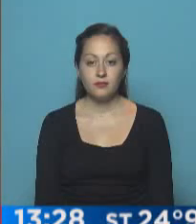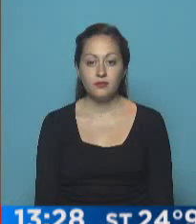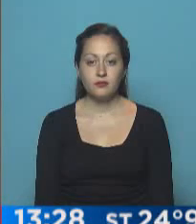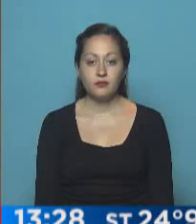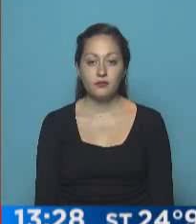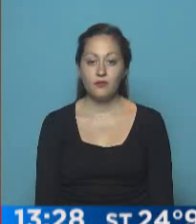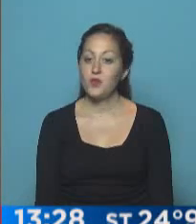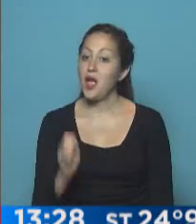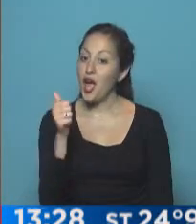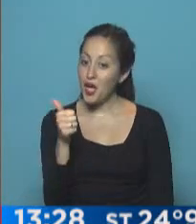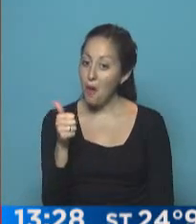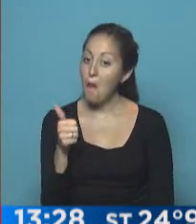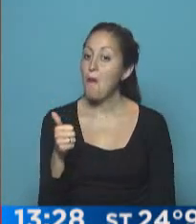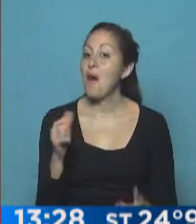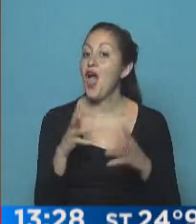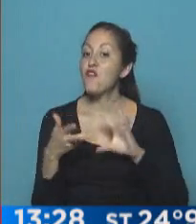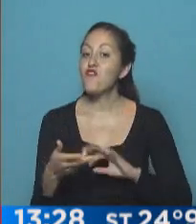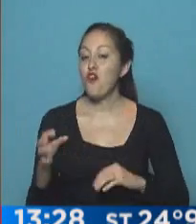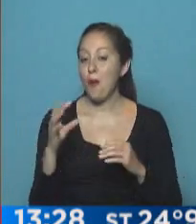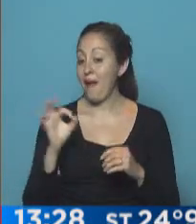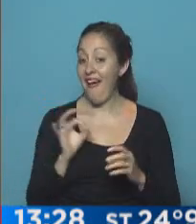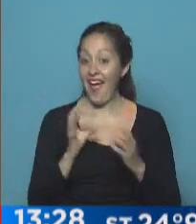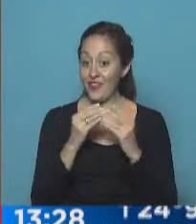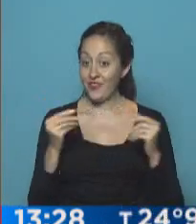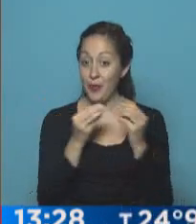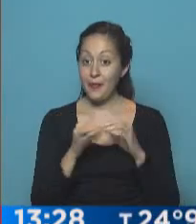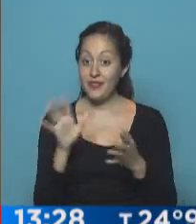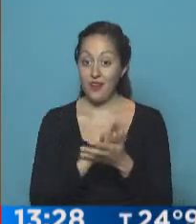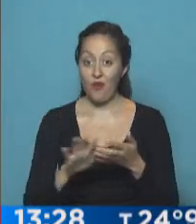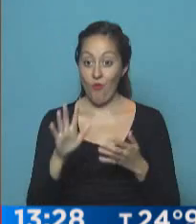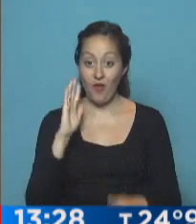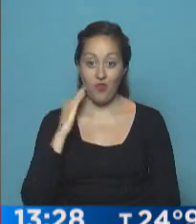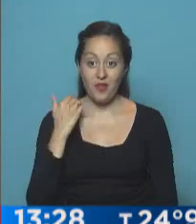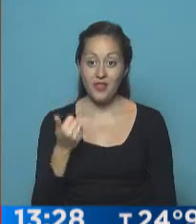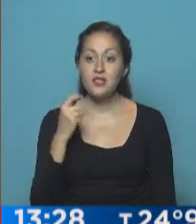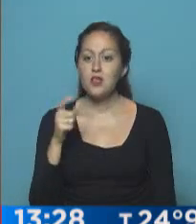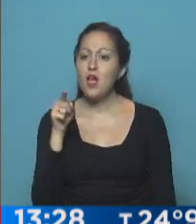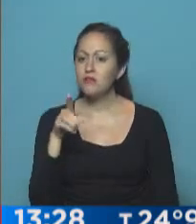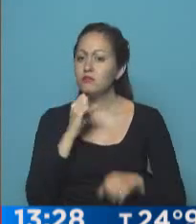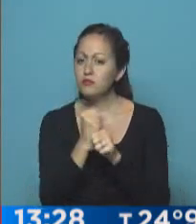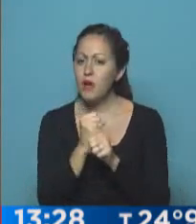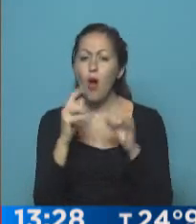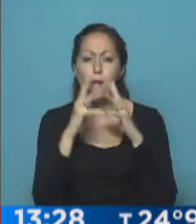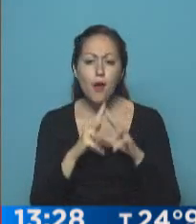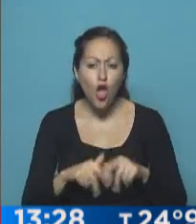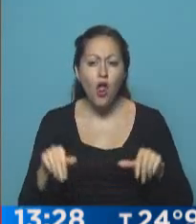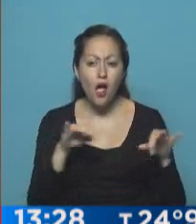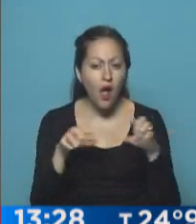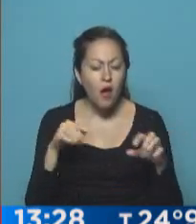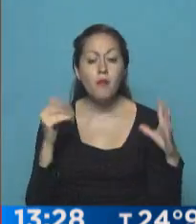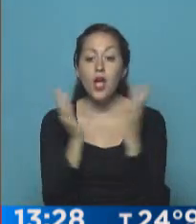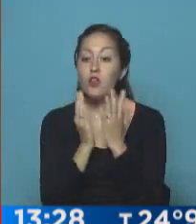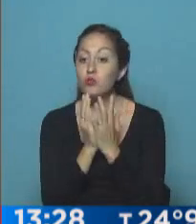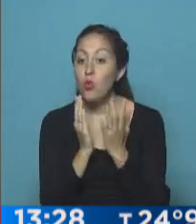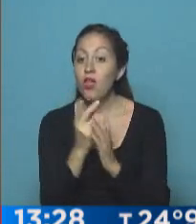y mira qué buena manera de terminar el año y comenzar este 2016 se dedica a la programación es un mundo su pasión son estudiantes